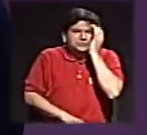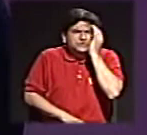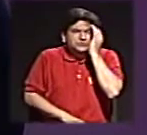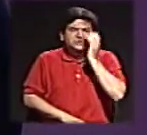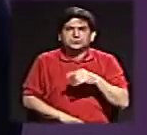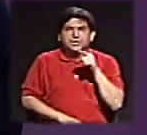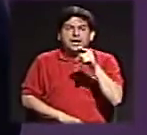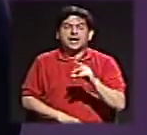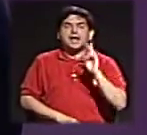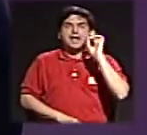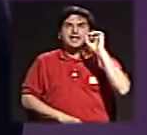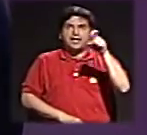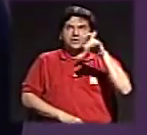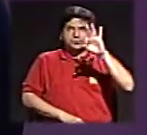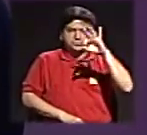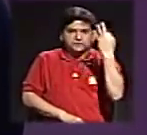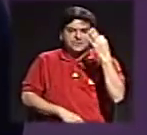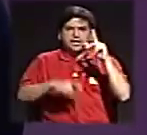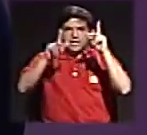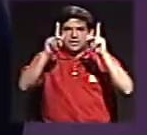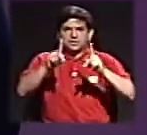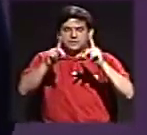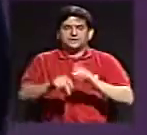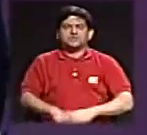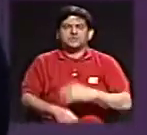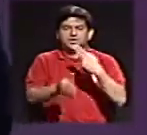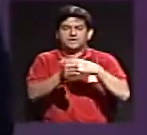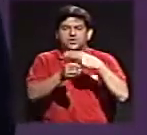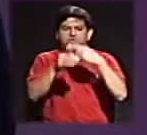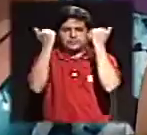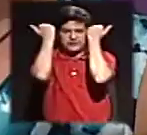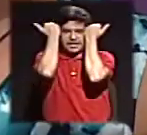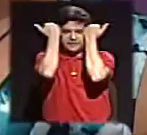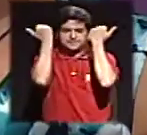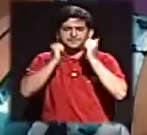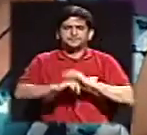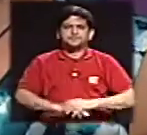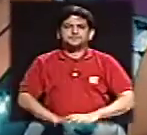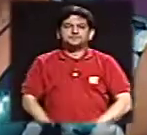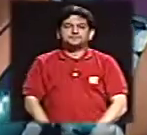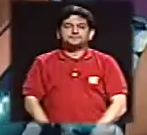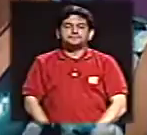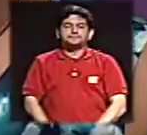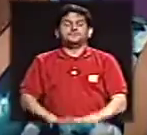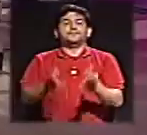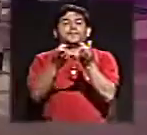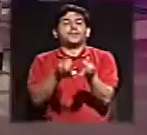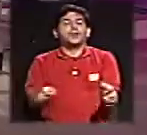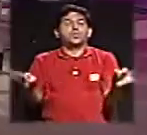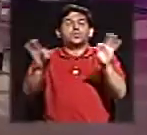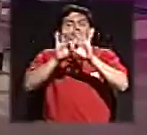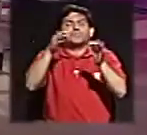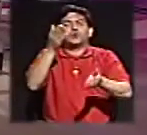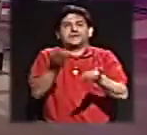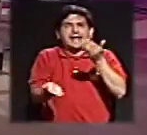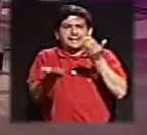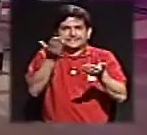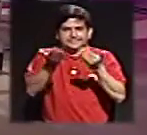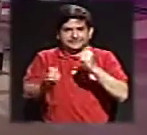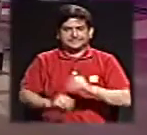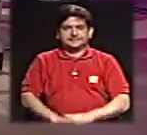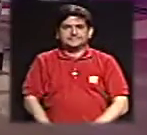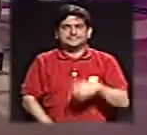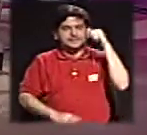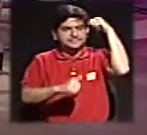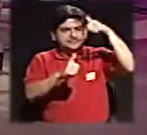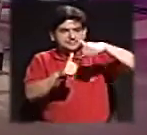fue diagnosticado de esta manera por personal psiquiátrico, ¿no? Aquí lo importante tal vez es